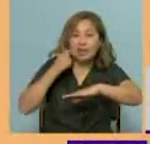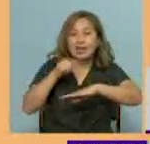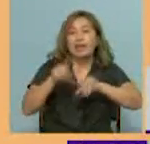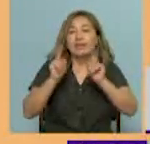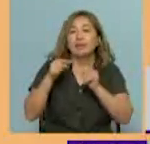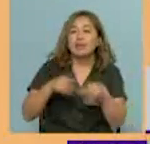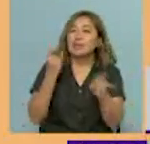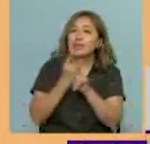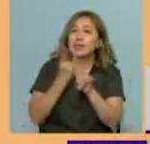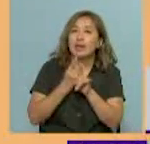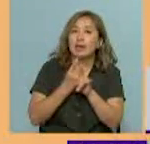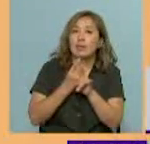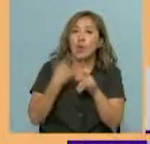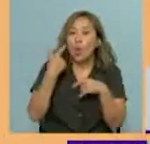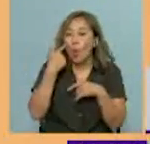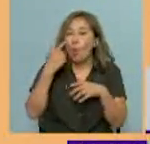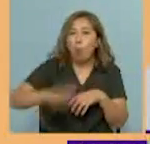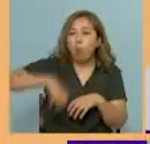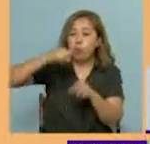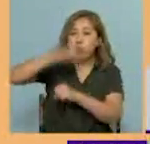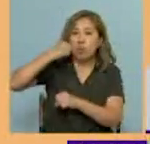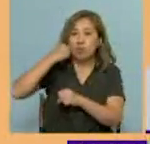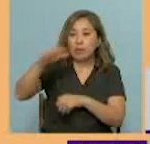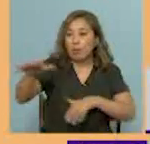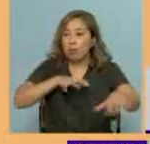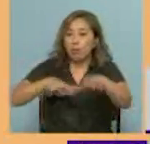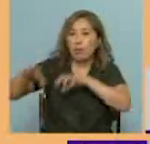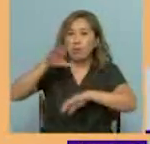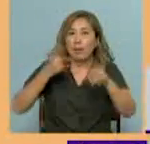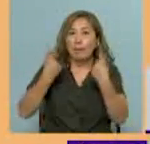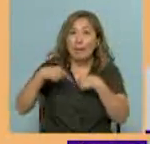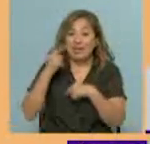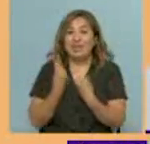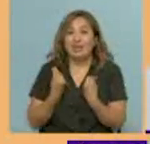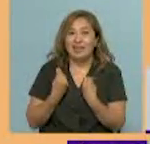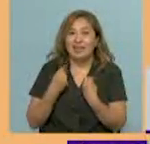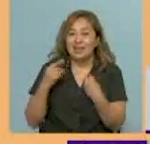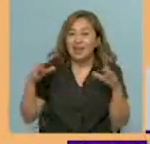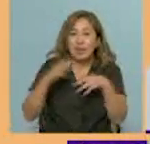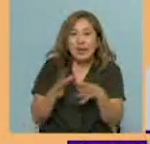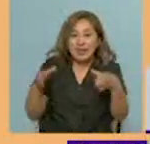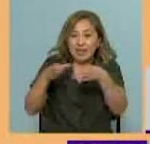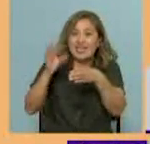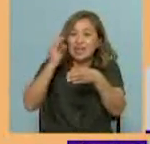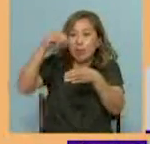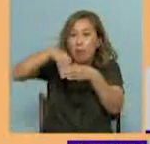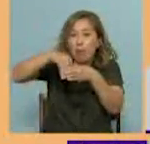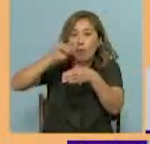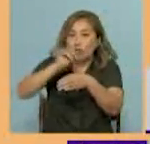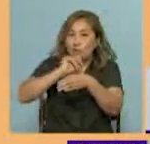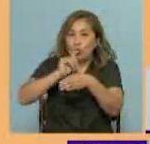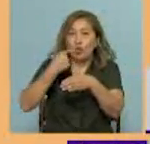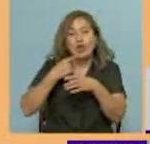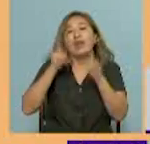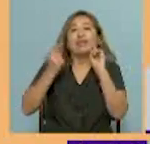permanentemente mover los bultos que uno puede tener dentro de la casa para que no hagan nidos en estos bultos y desmalezar